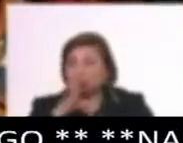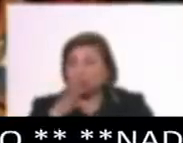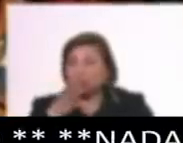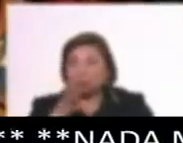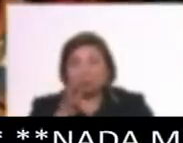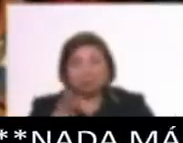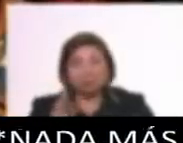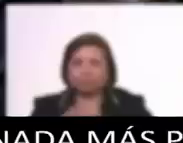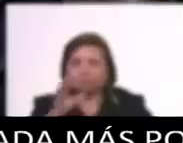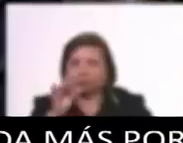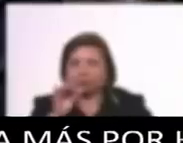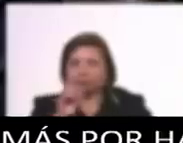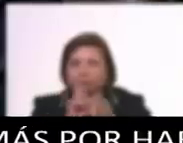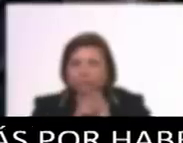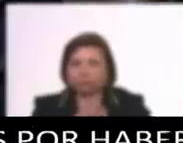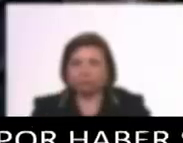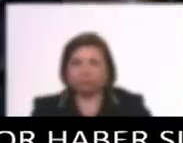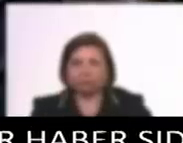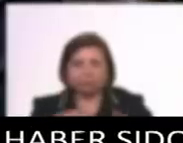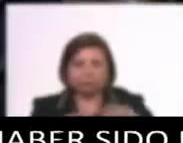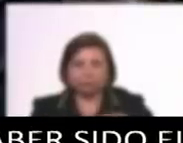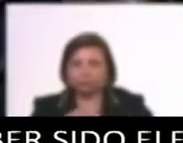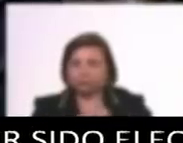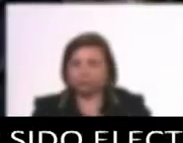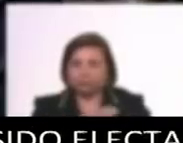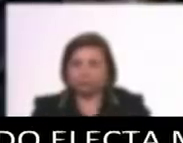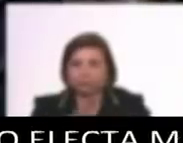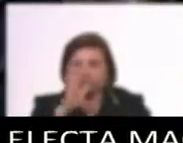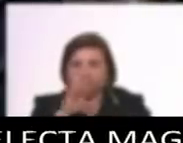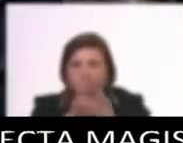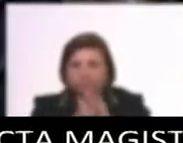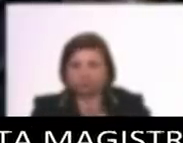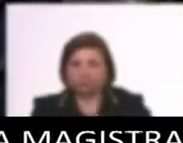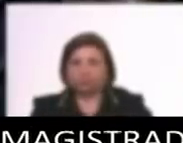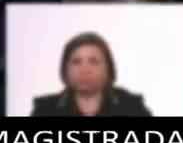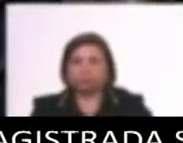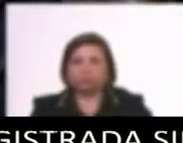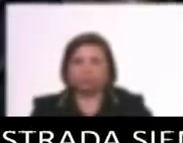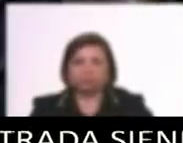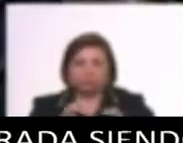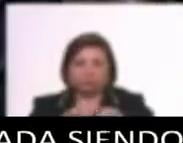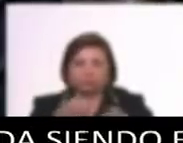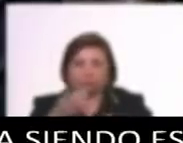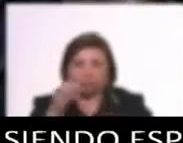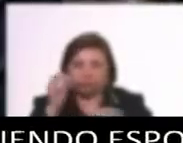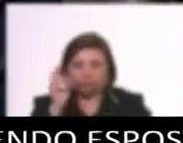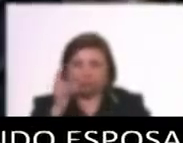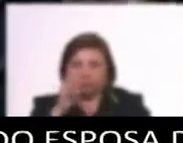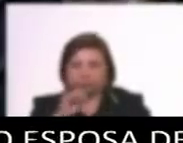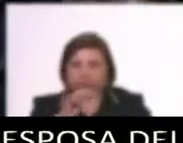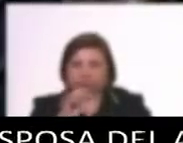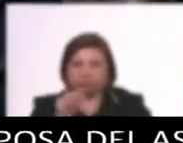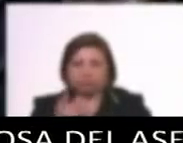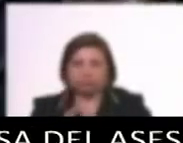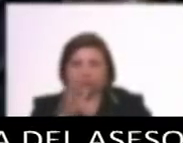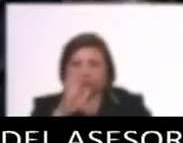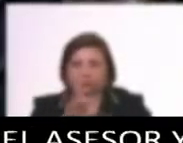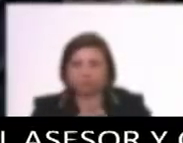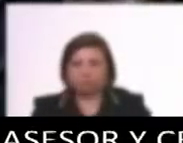violando el derecho internacional de esa manera, al no respetar el principio de la no